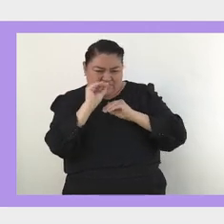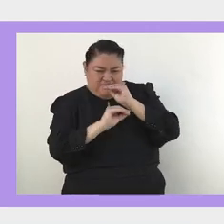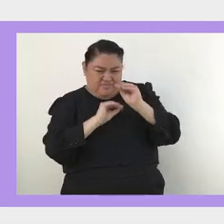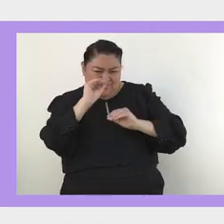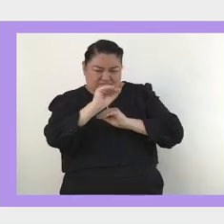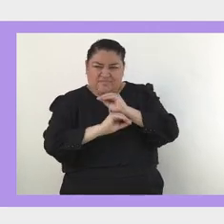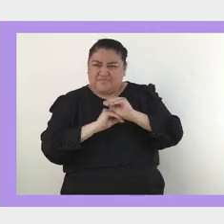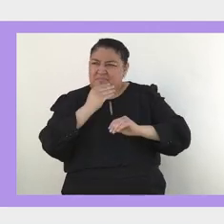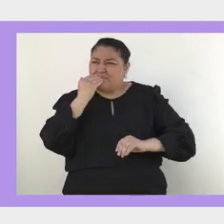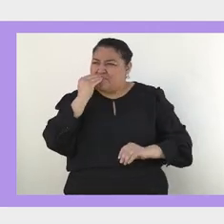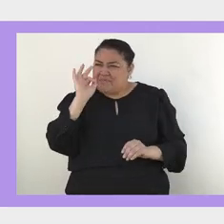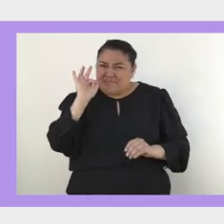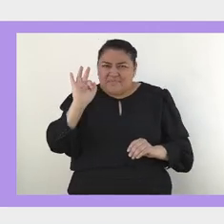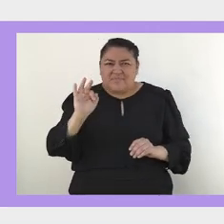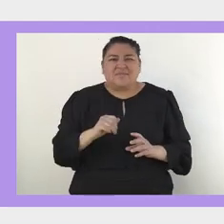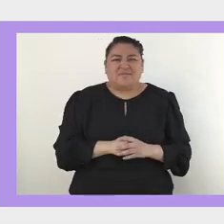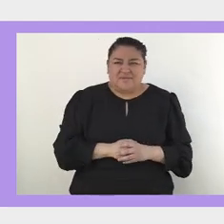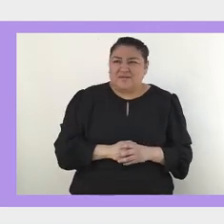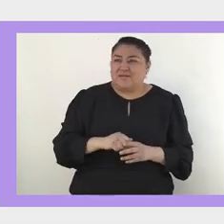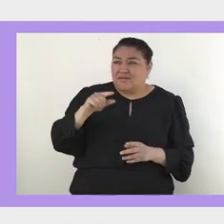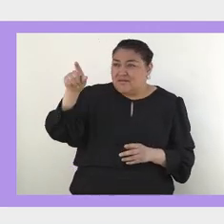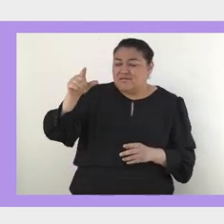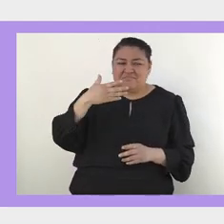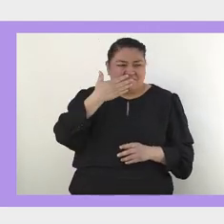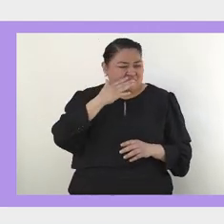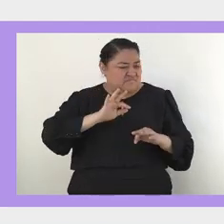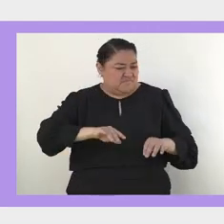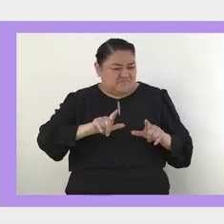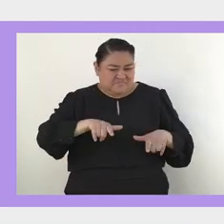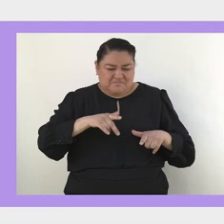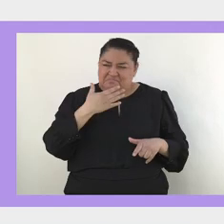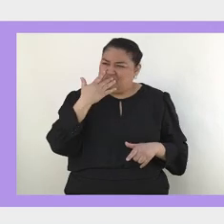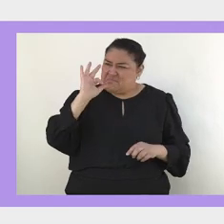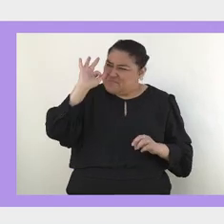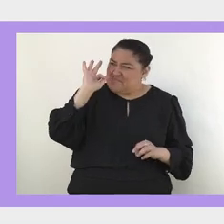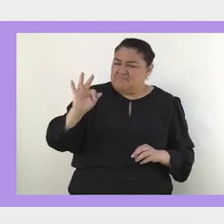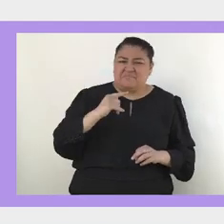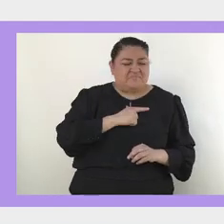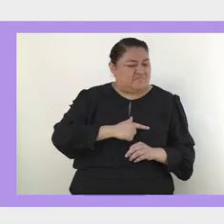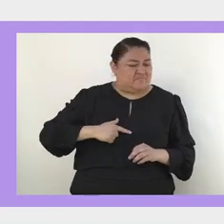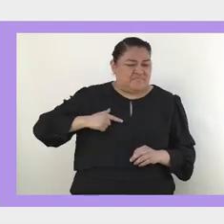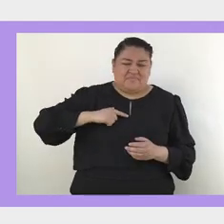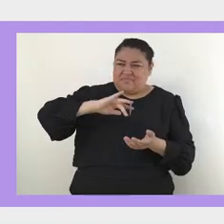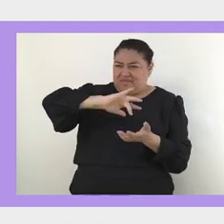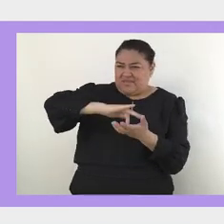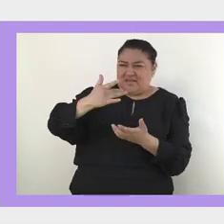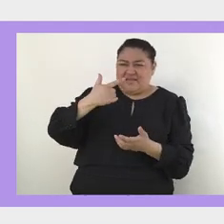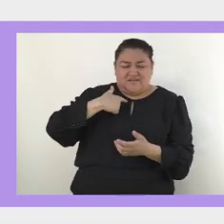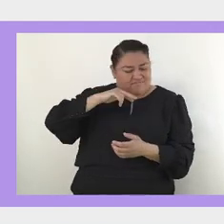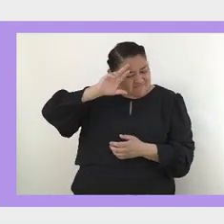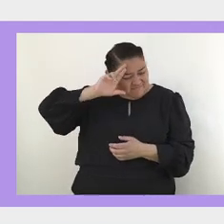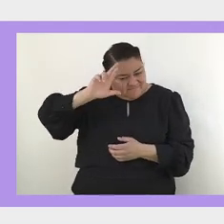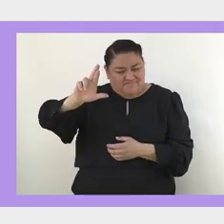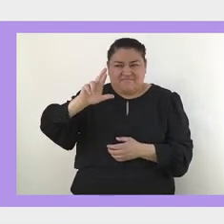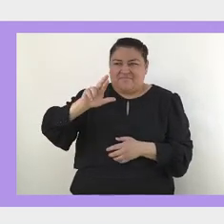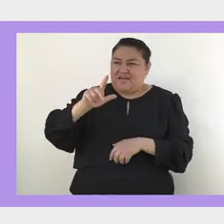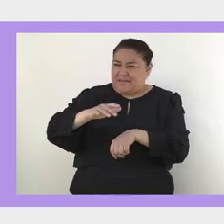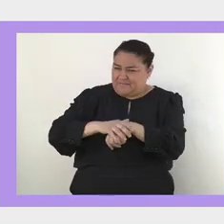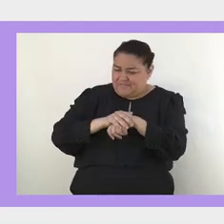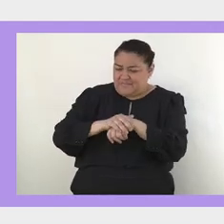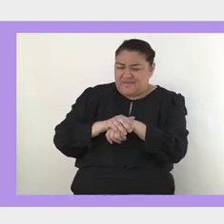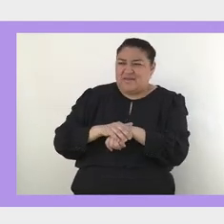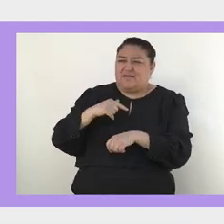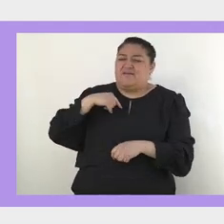lo lo bien curado que está tu contenido entonces Gracias nuevamente te considero una gran amiga me inspiras